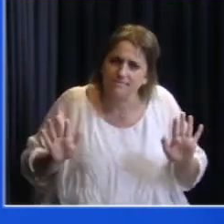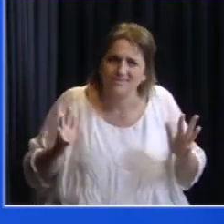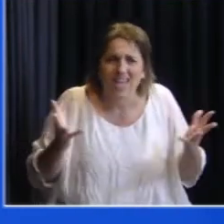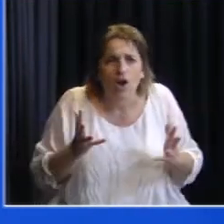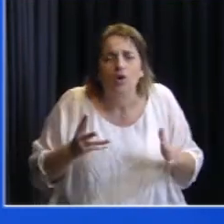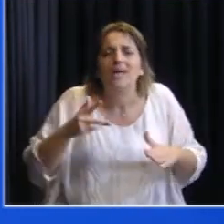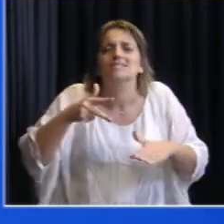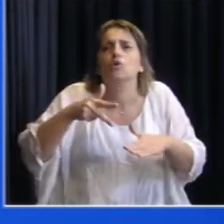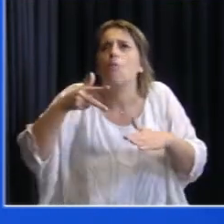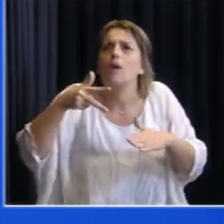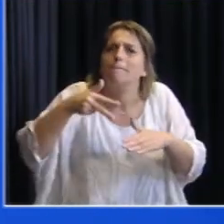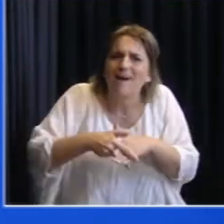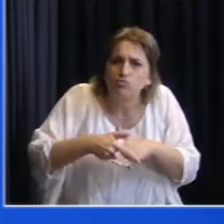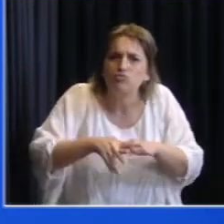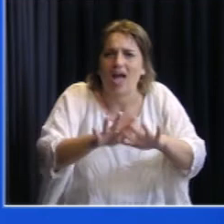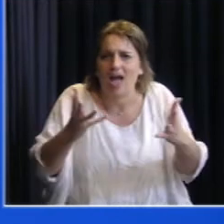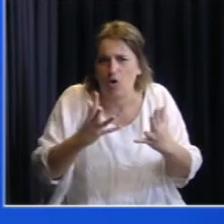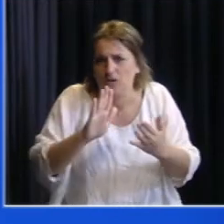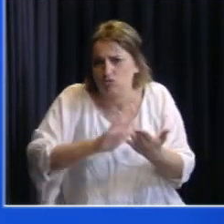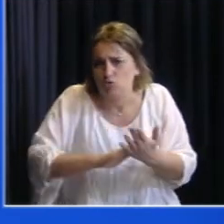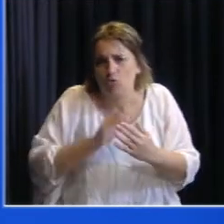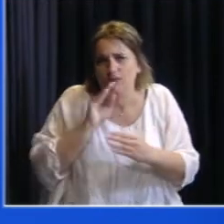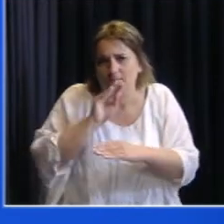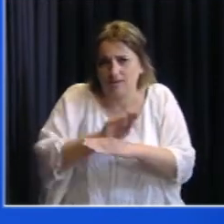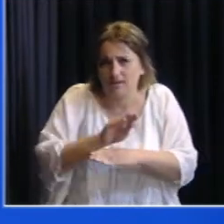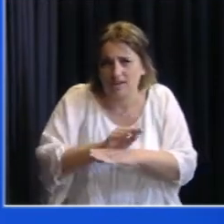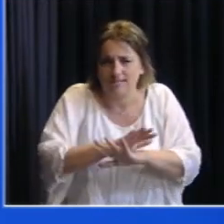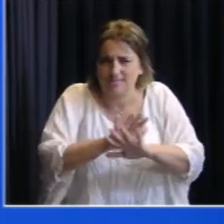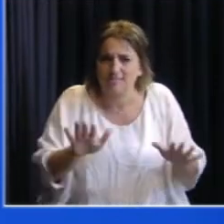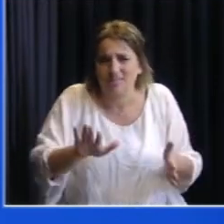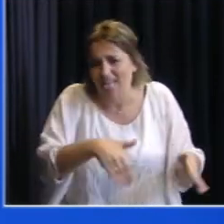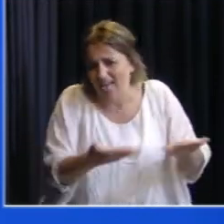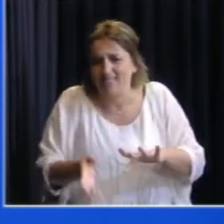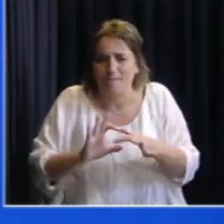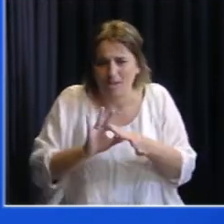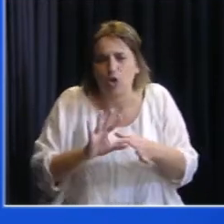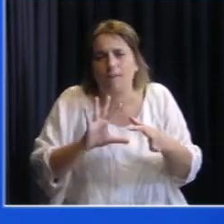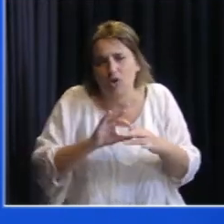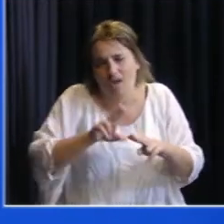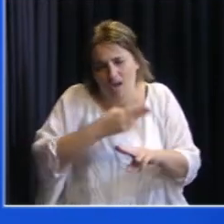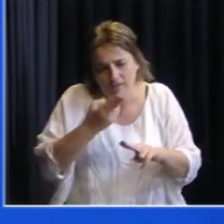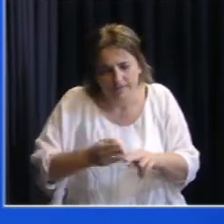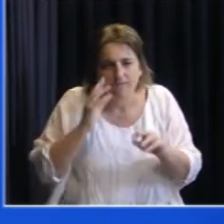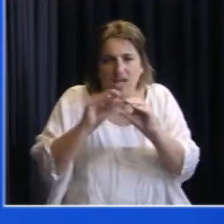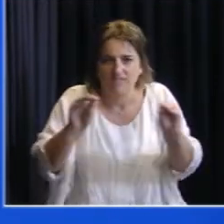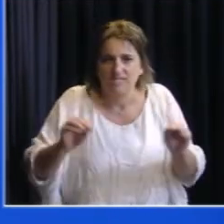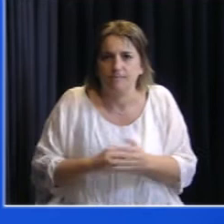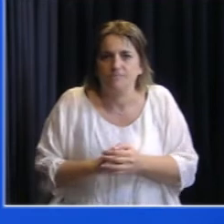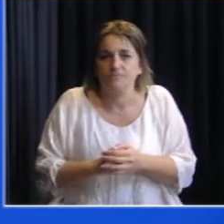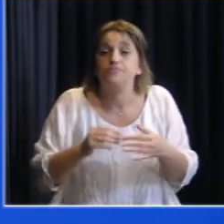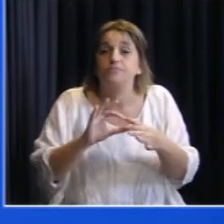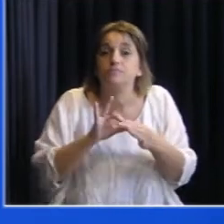una pausa en este sentido en este este tema puntual hasta el miércoles el miércoles